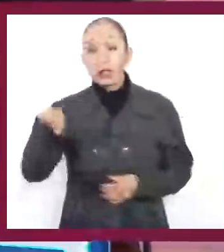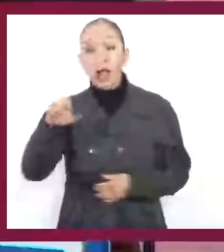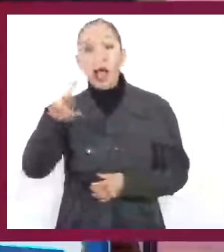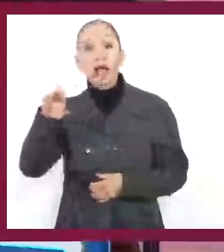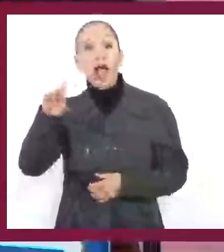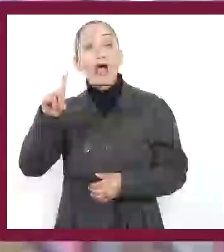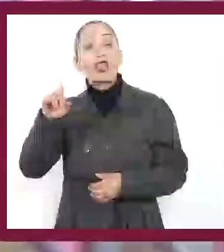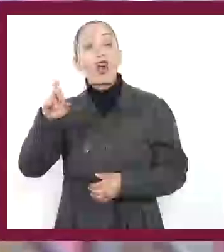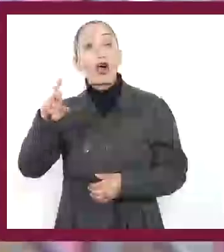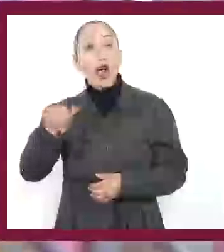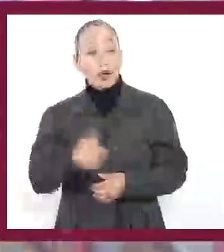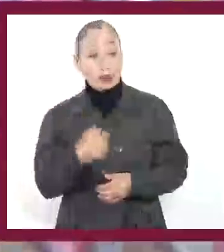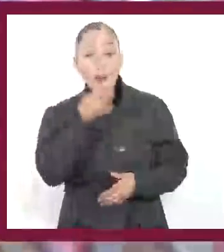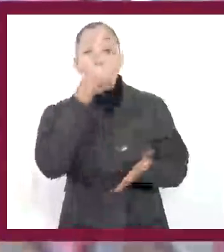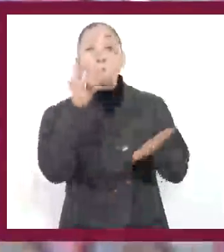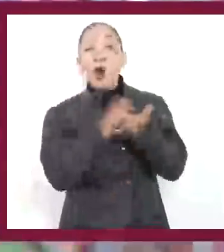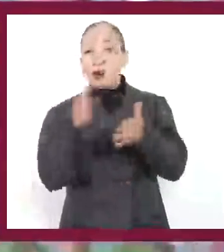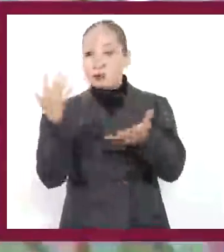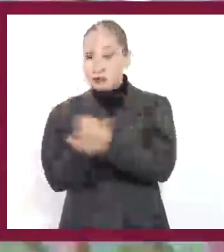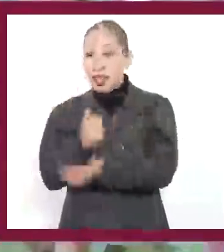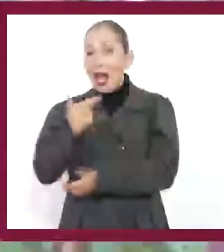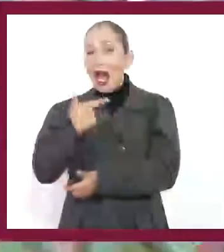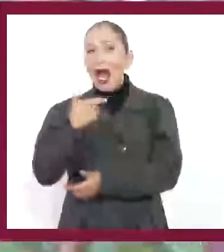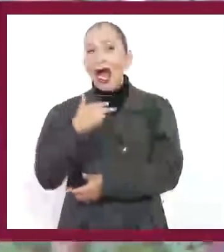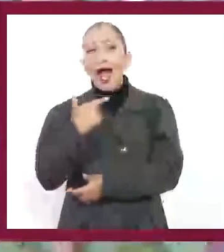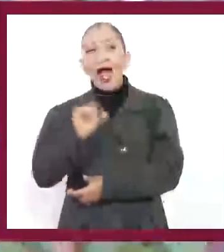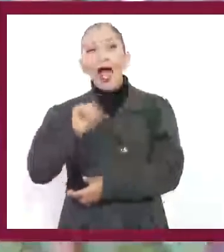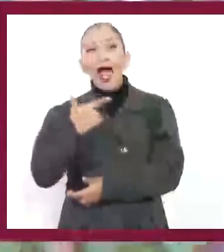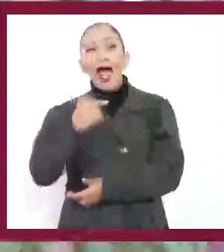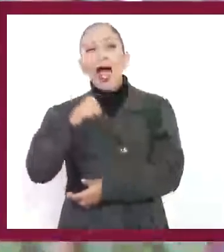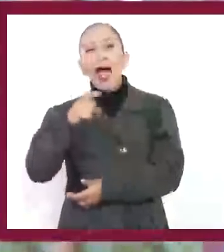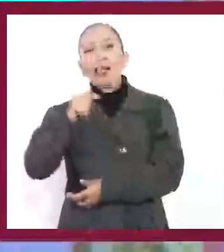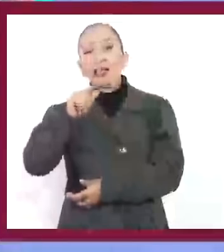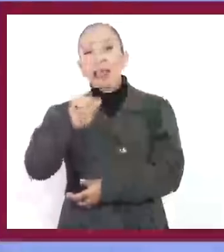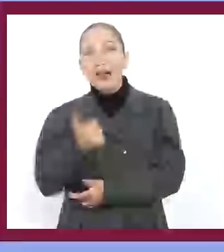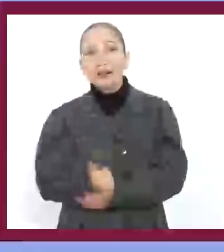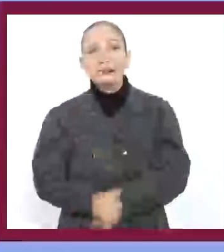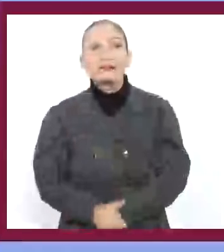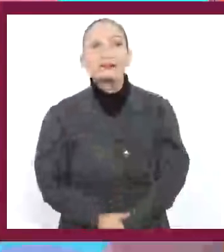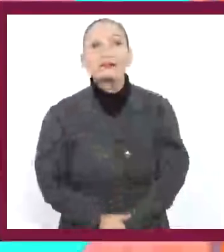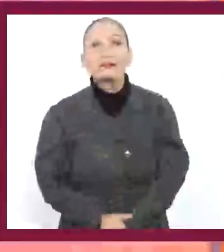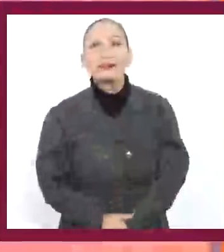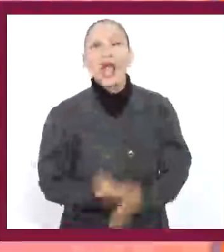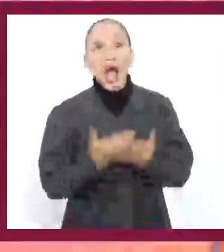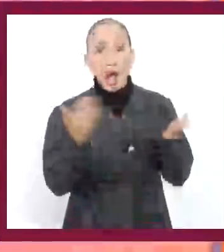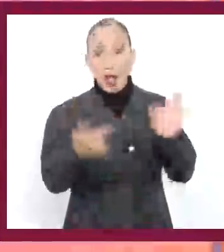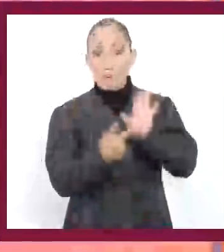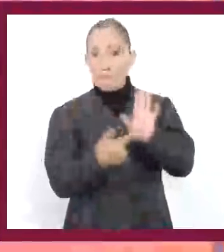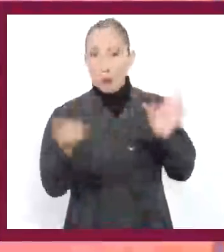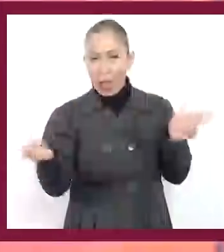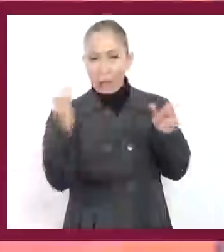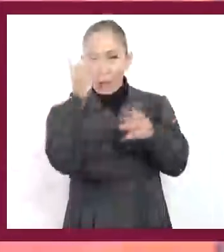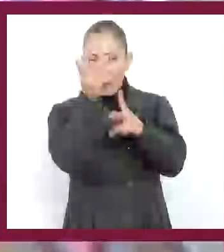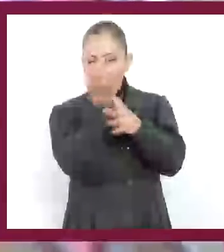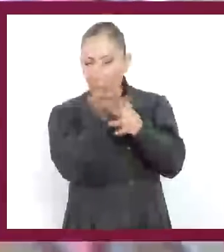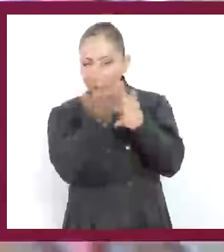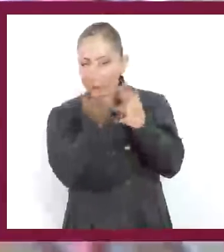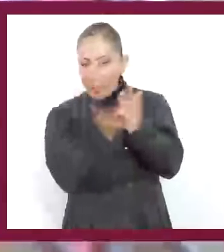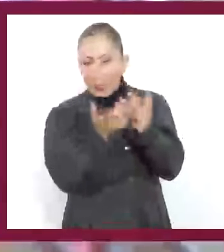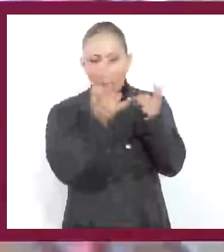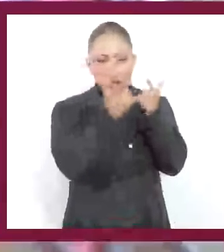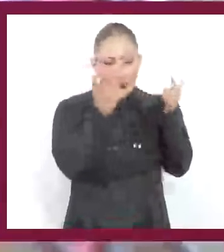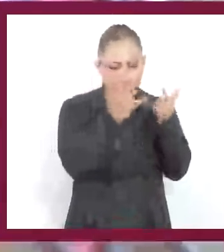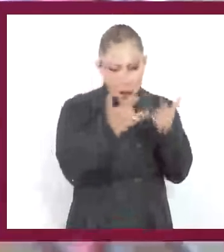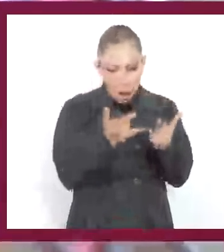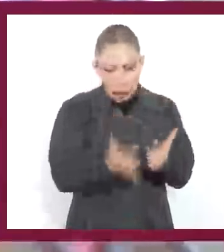¿Narradores? Un punto más para Agatha Christie. Ahora les presentaremos fragmentos de textos